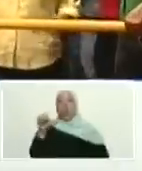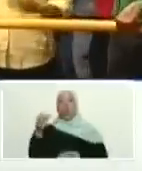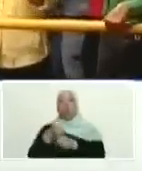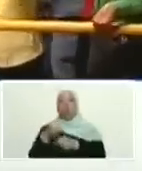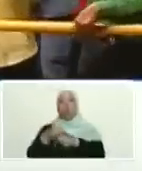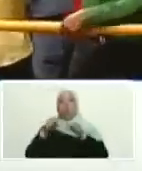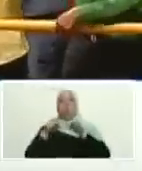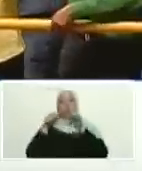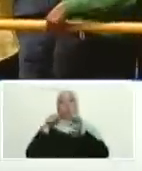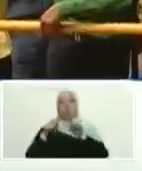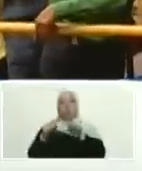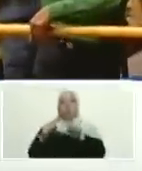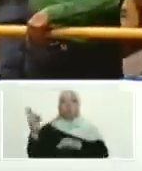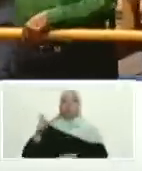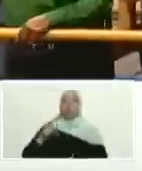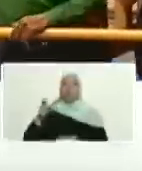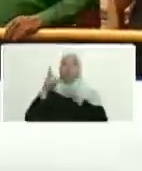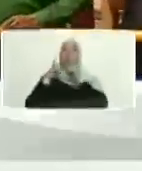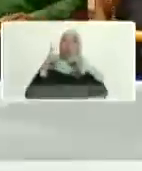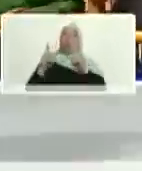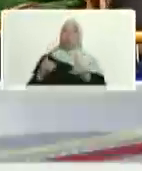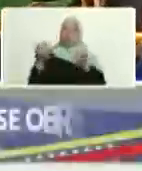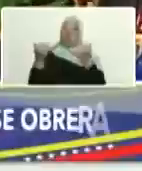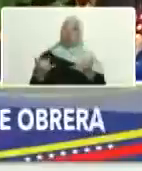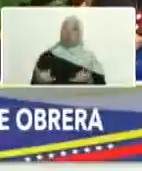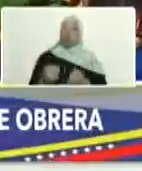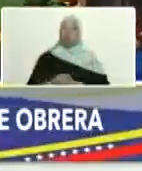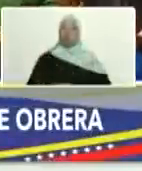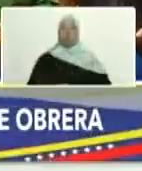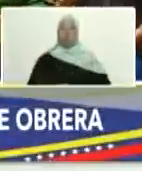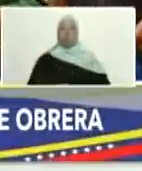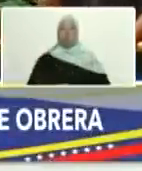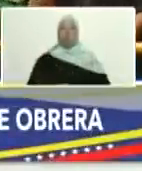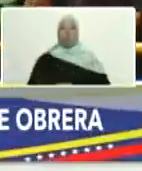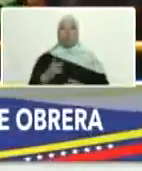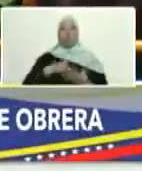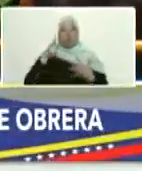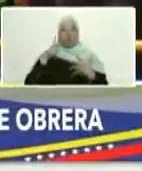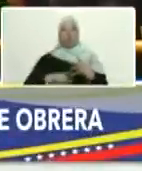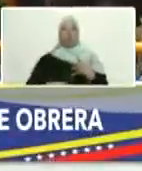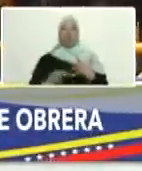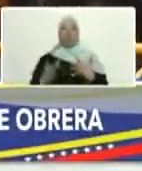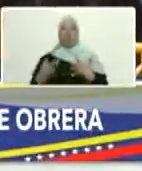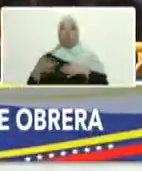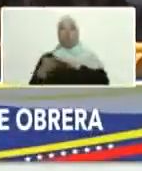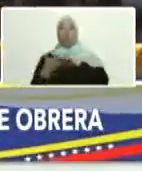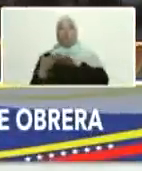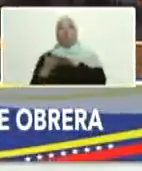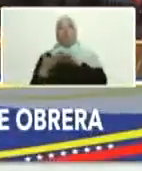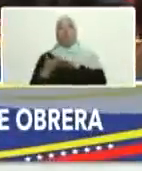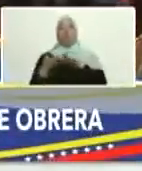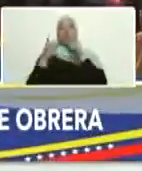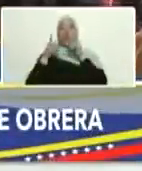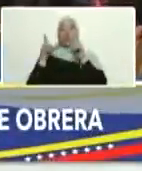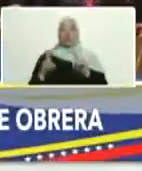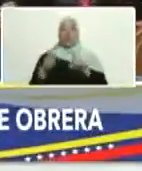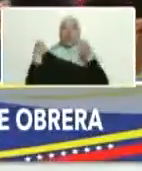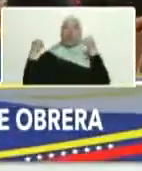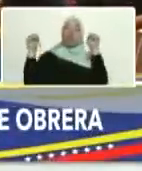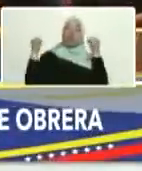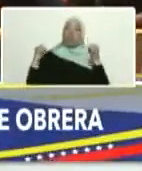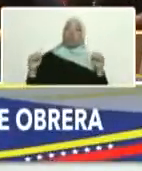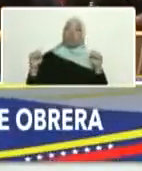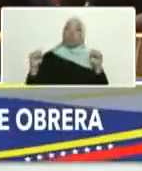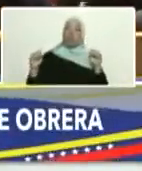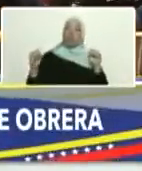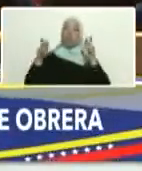permanentes, para decisiones en tiempo real. Surge la propuesta, surge la solución, se decide, se aplica y se